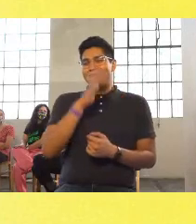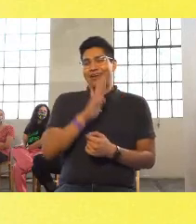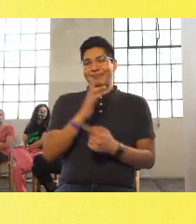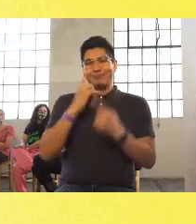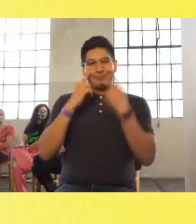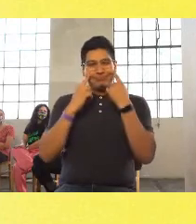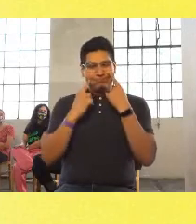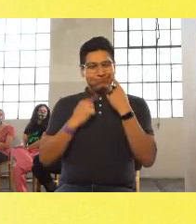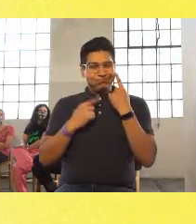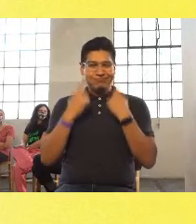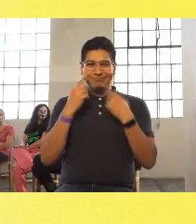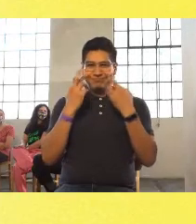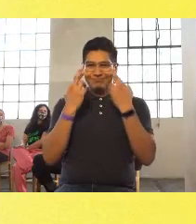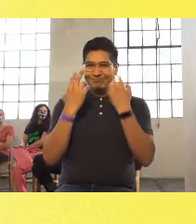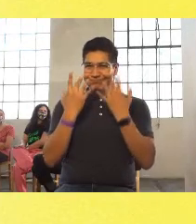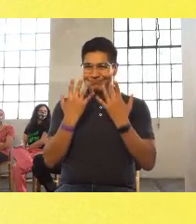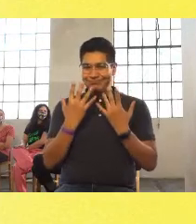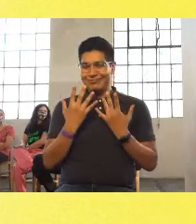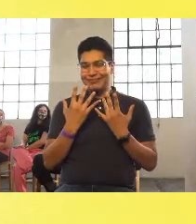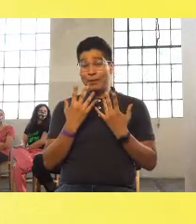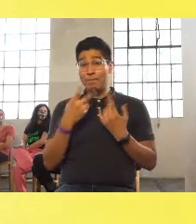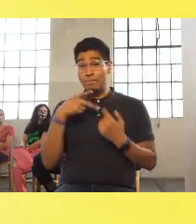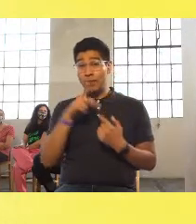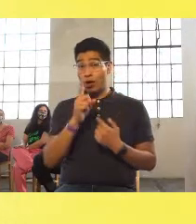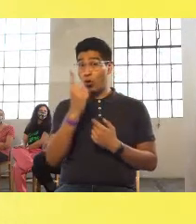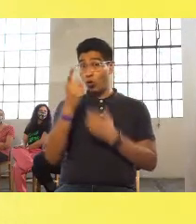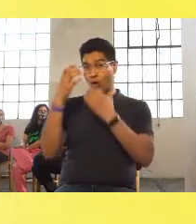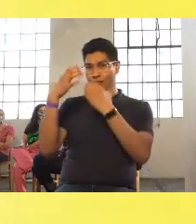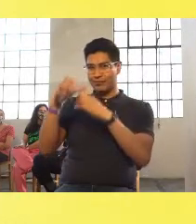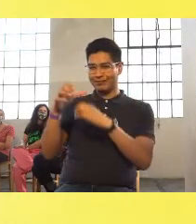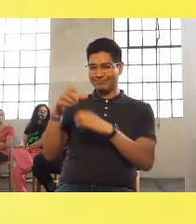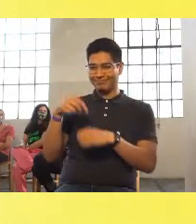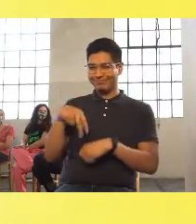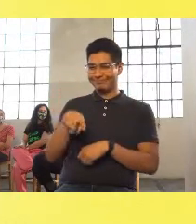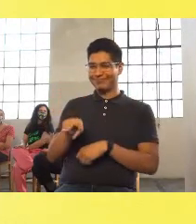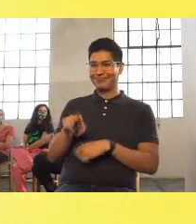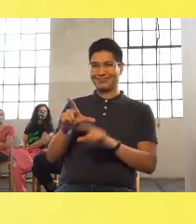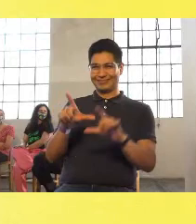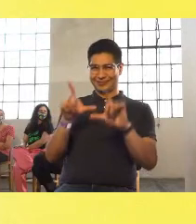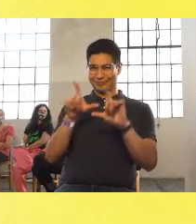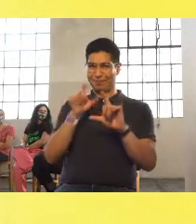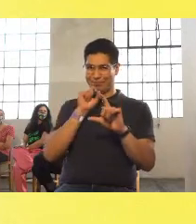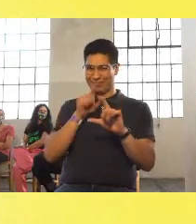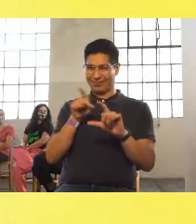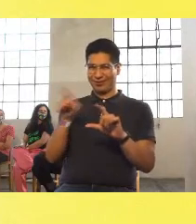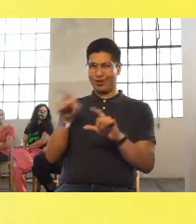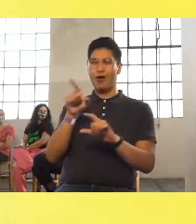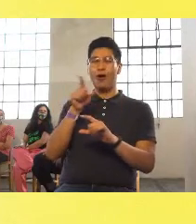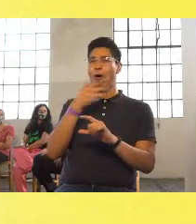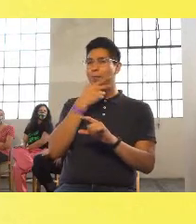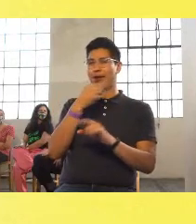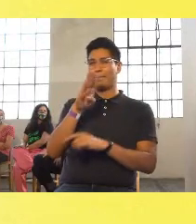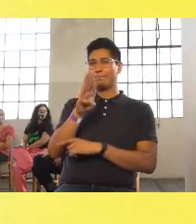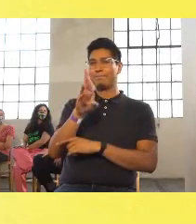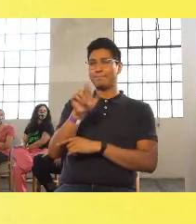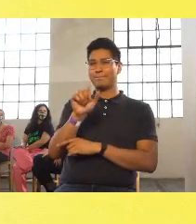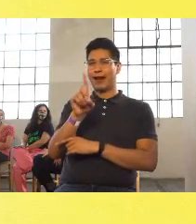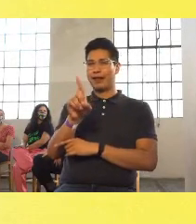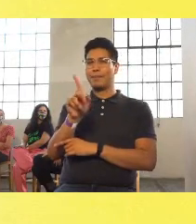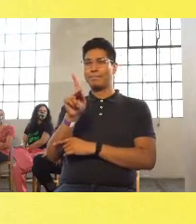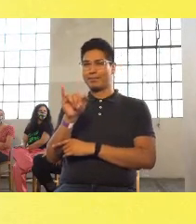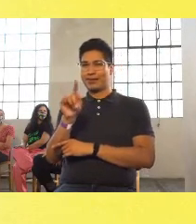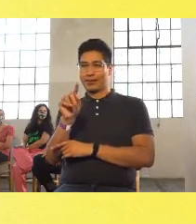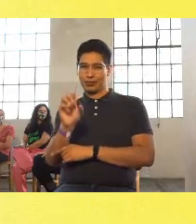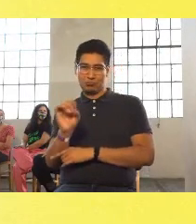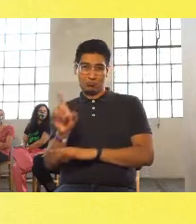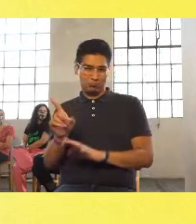pero este en particular me llamó mucho la atención por su insistencia, y nunca contesté ninguno de los mensajes, pero